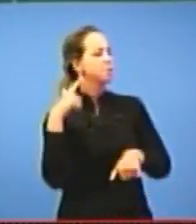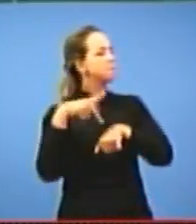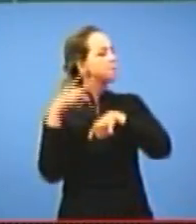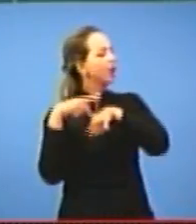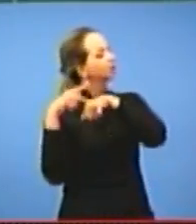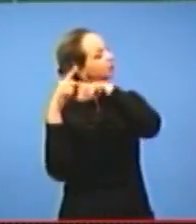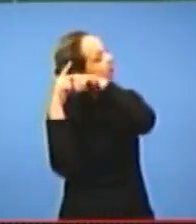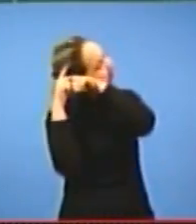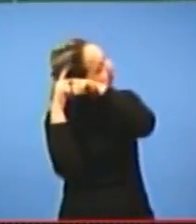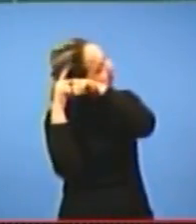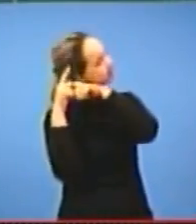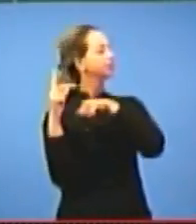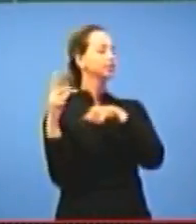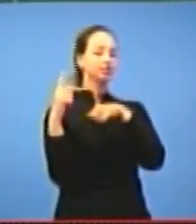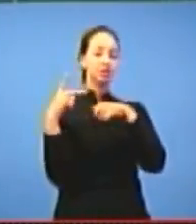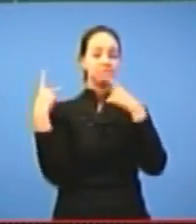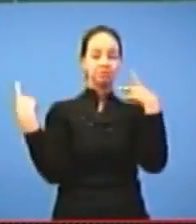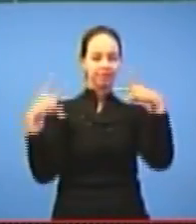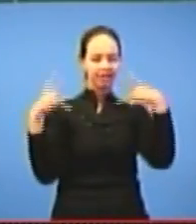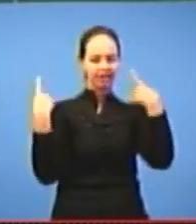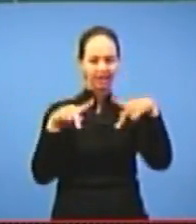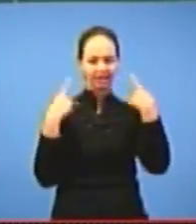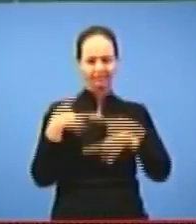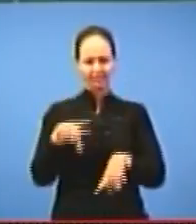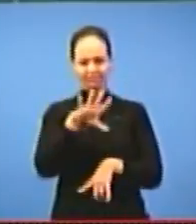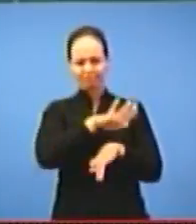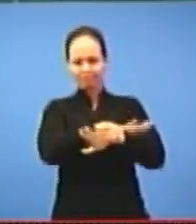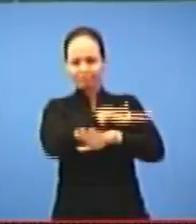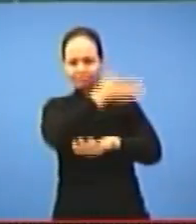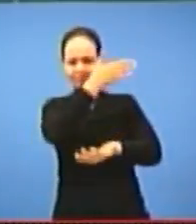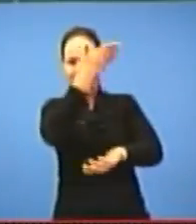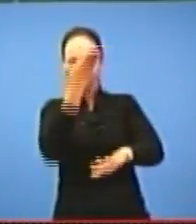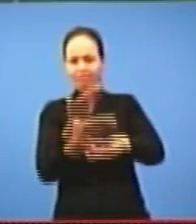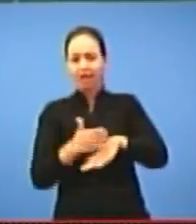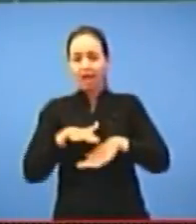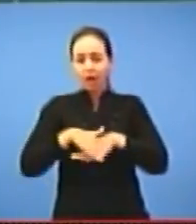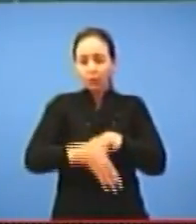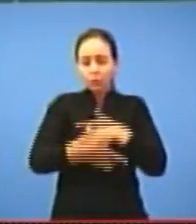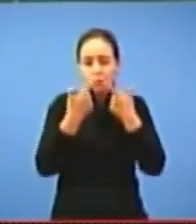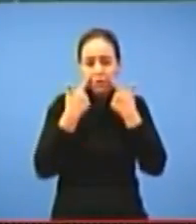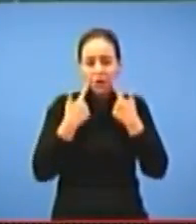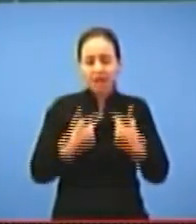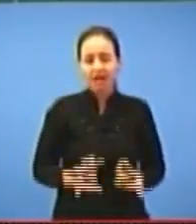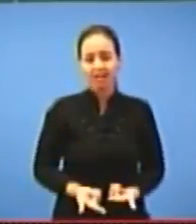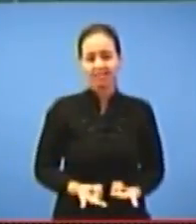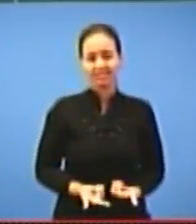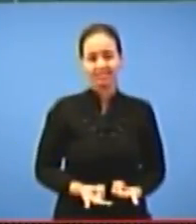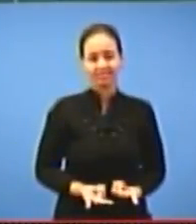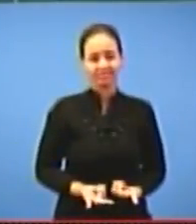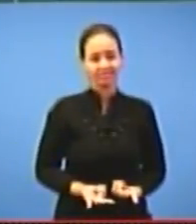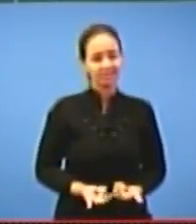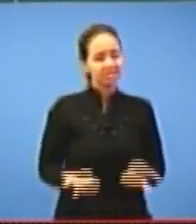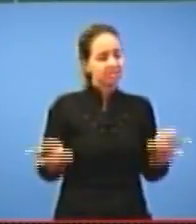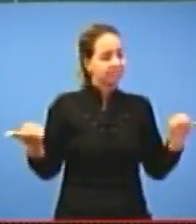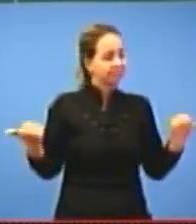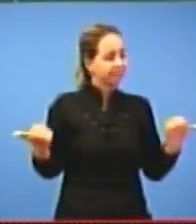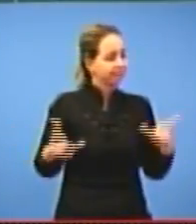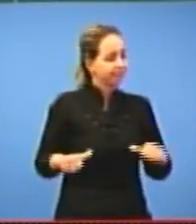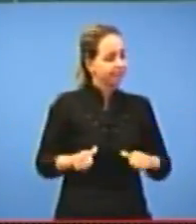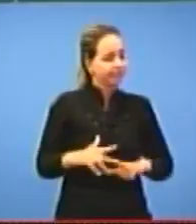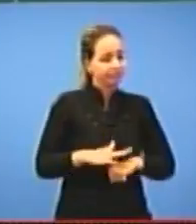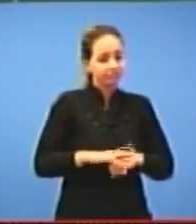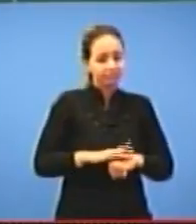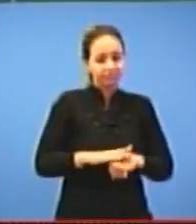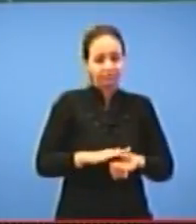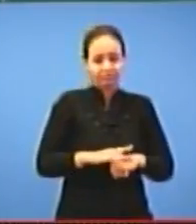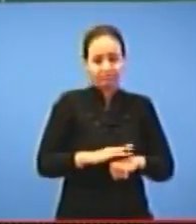Dormía sobre las rocas de piedra, predicaba de día, lloraba de noche. Así era su vida. Él acabó, se